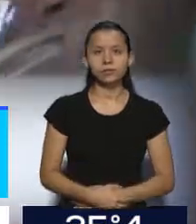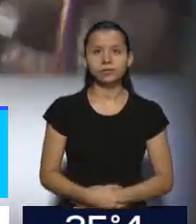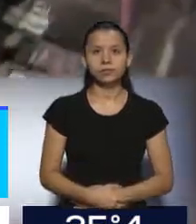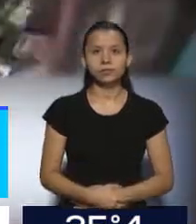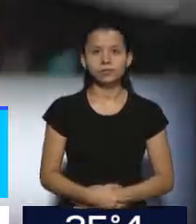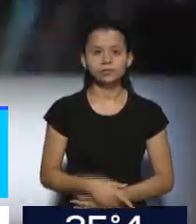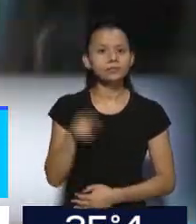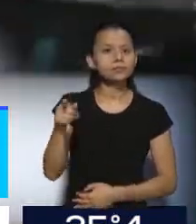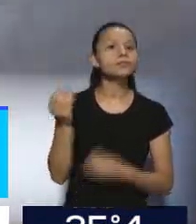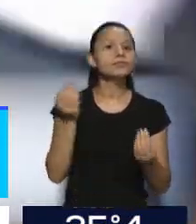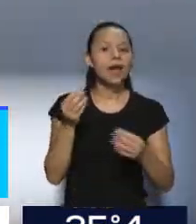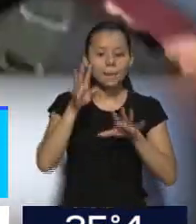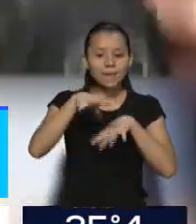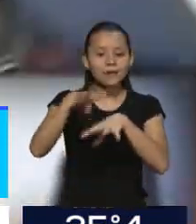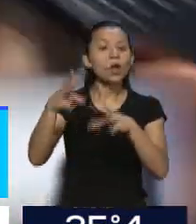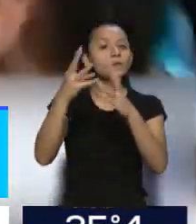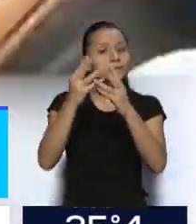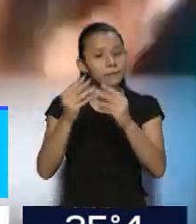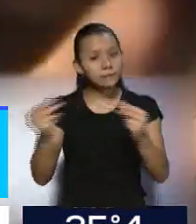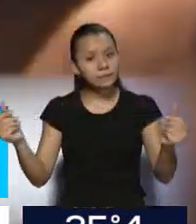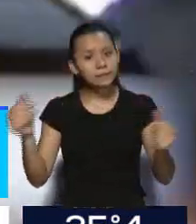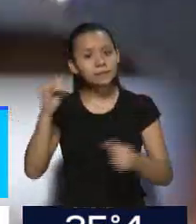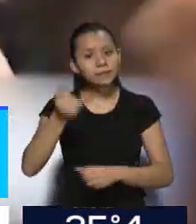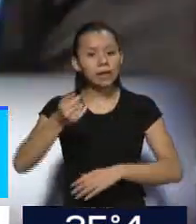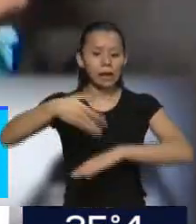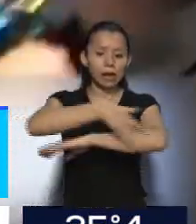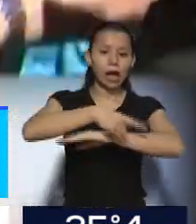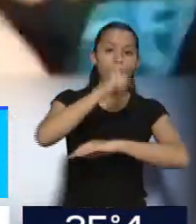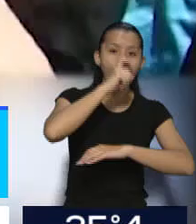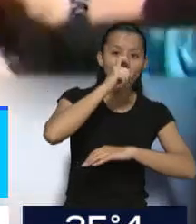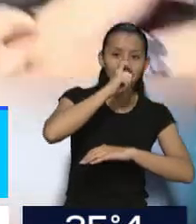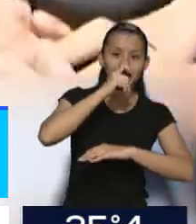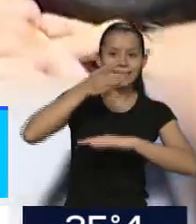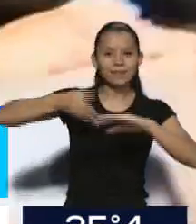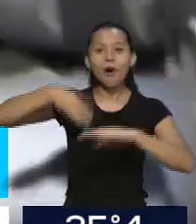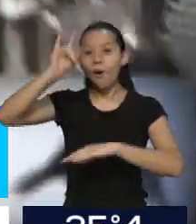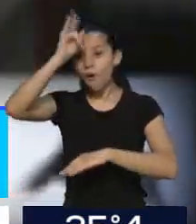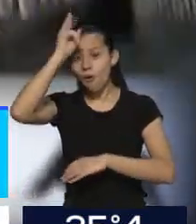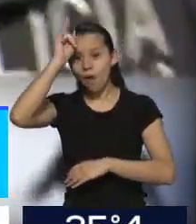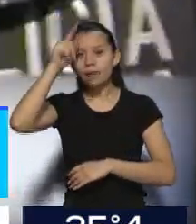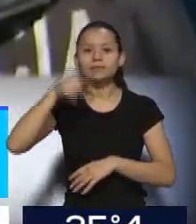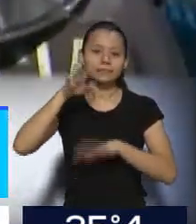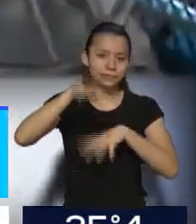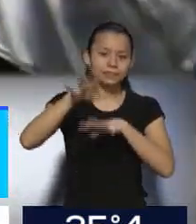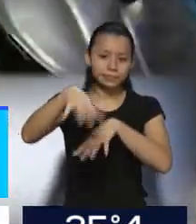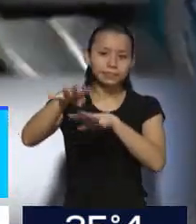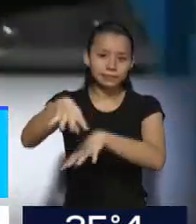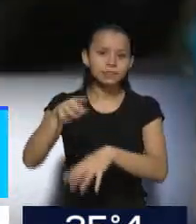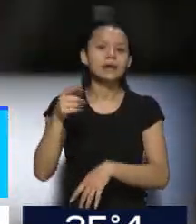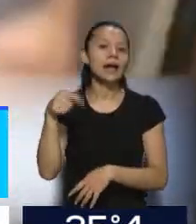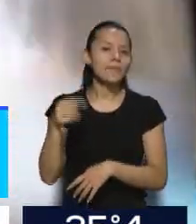la desconcentración, el cruce de la avenida Corrientes y Uruguay, la mayor cantidad de manifestantes que habían llegado desde horas de la